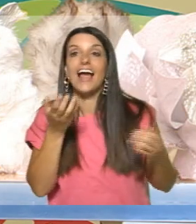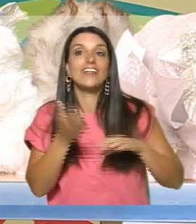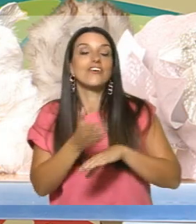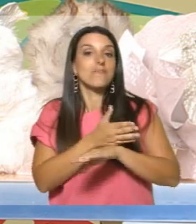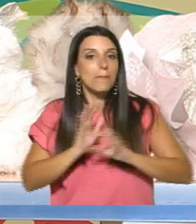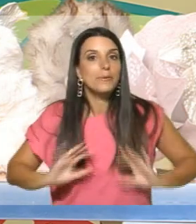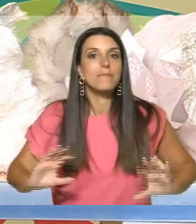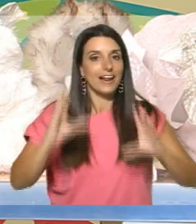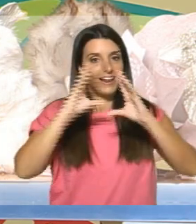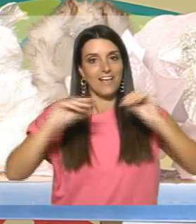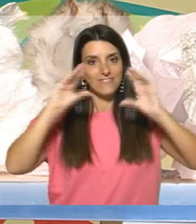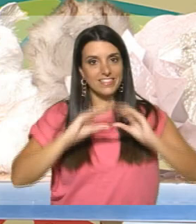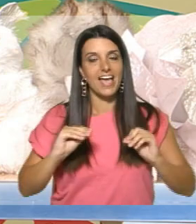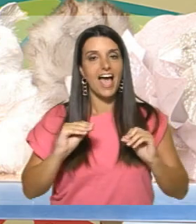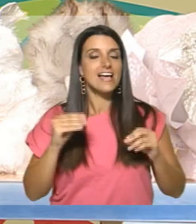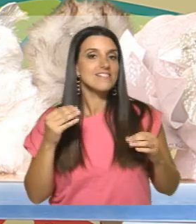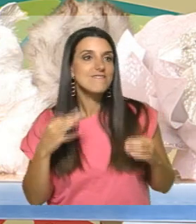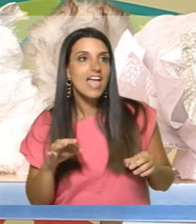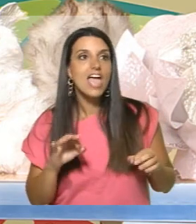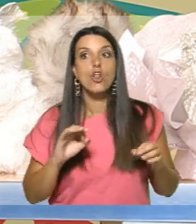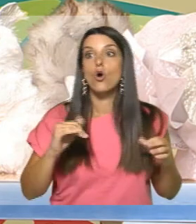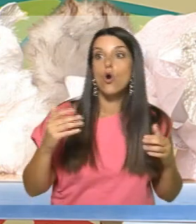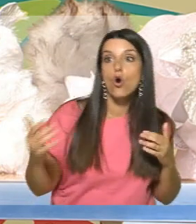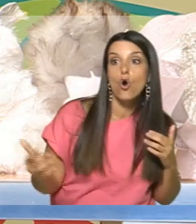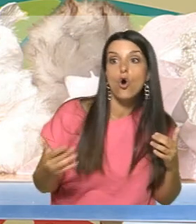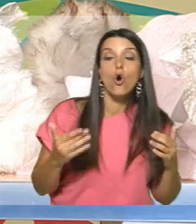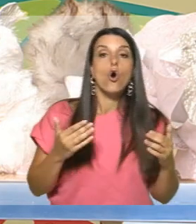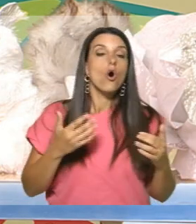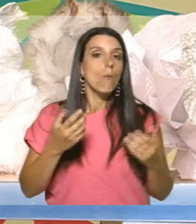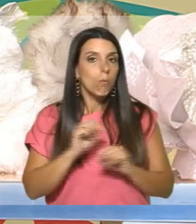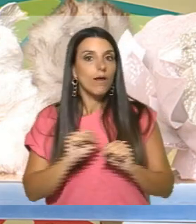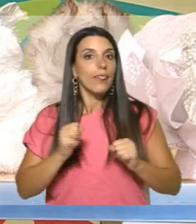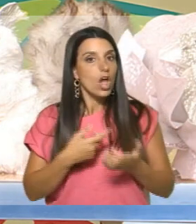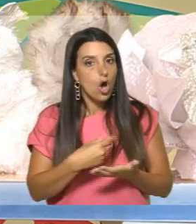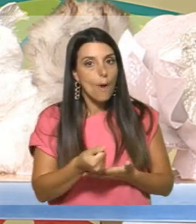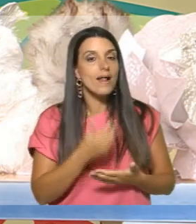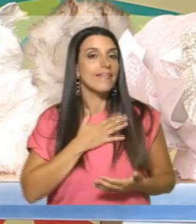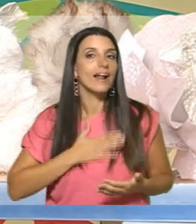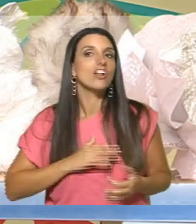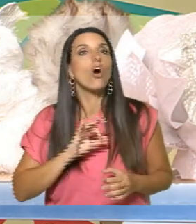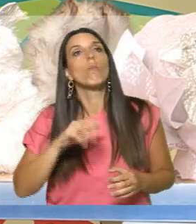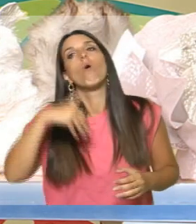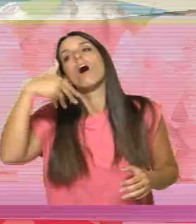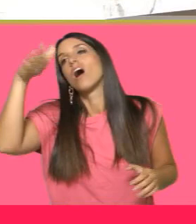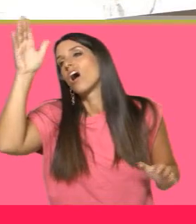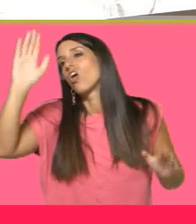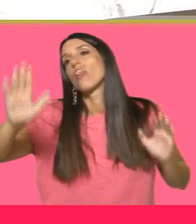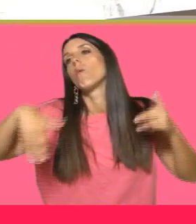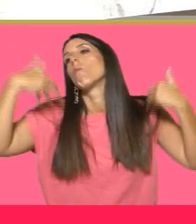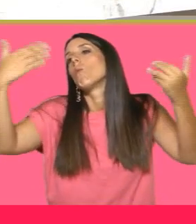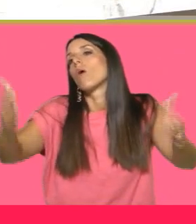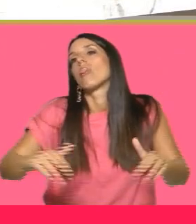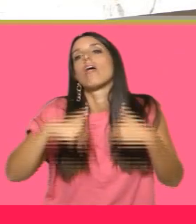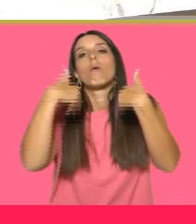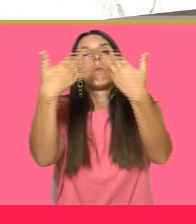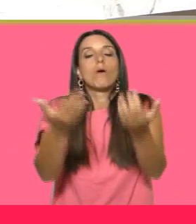la Navidad, si vienen tranqui, si están acelerados, si se hacen el tiempo para hacer las compras, si dejan, bueno, lo dejo para último momento. Para último momento.